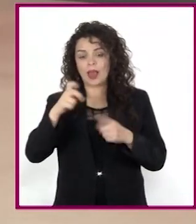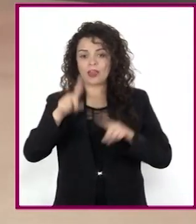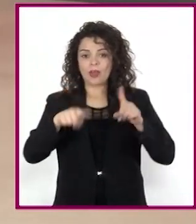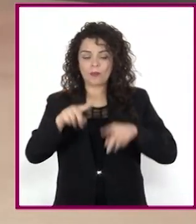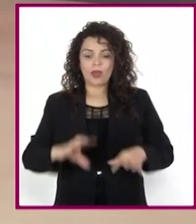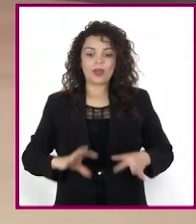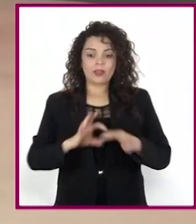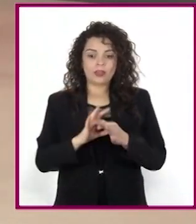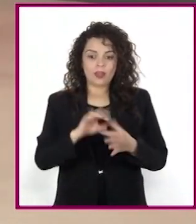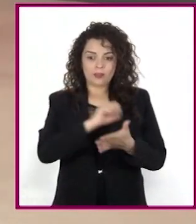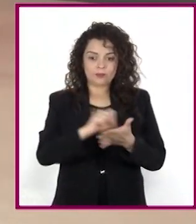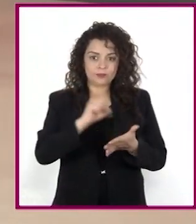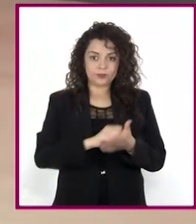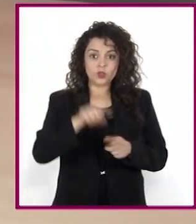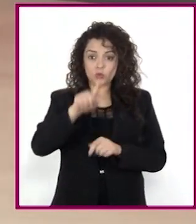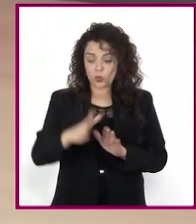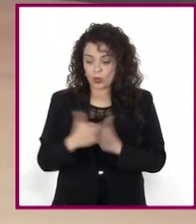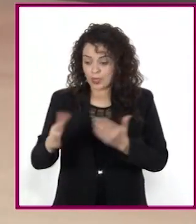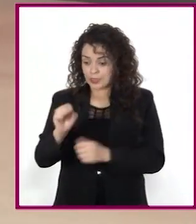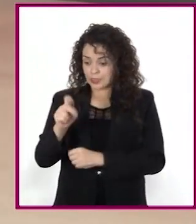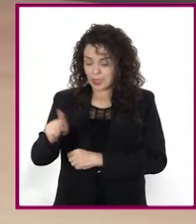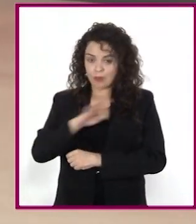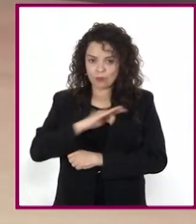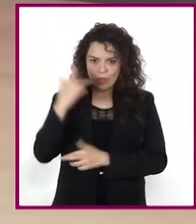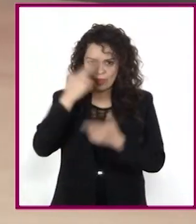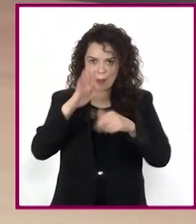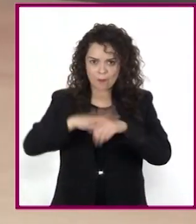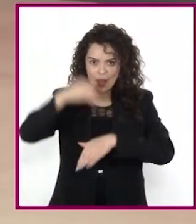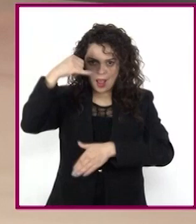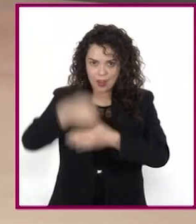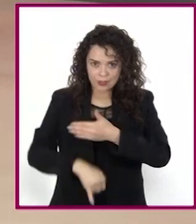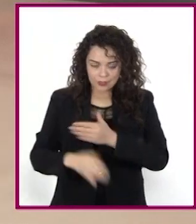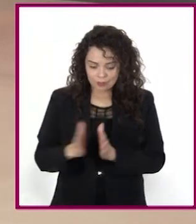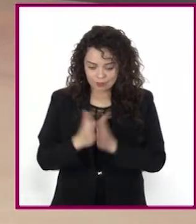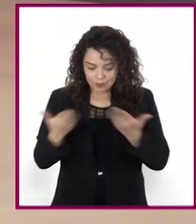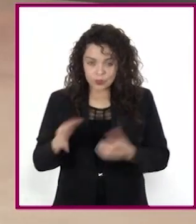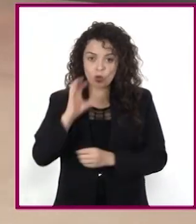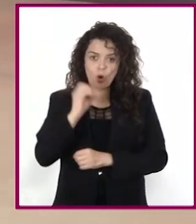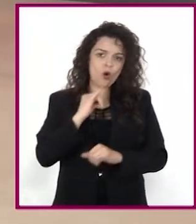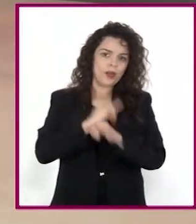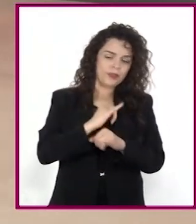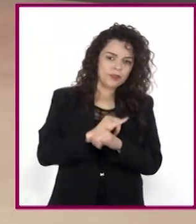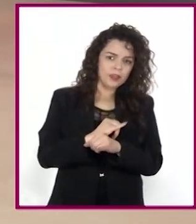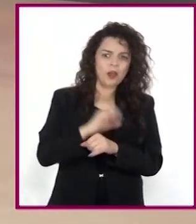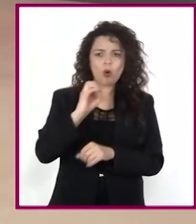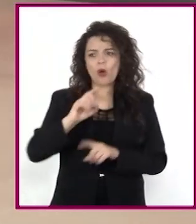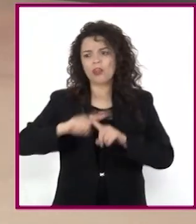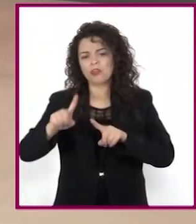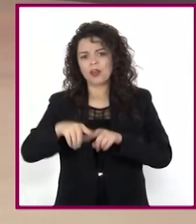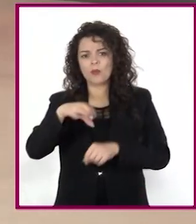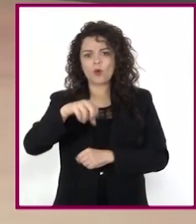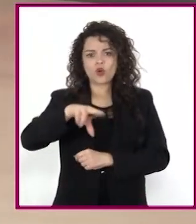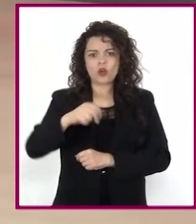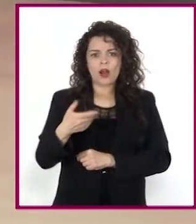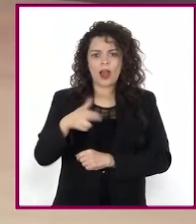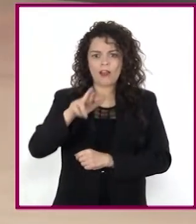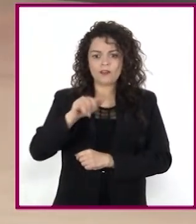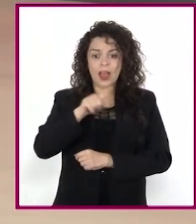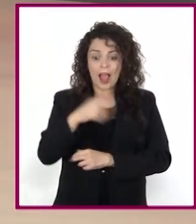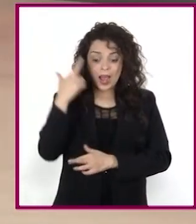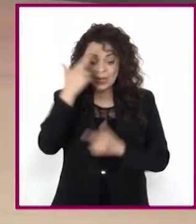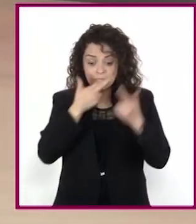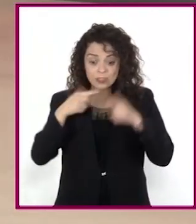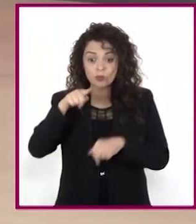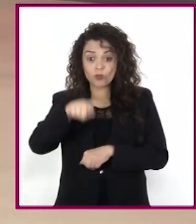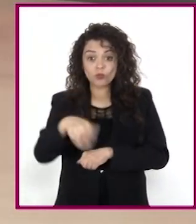Pueden revisar su libro de texto para ampliar la información, buscar en internet, revistas o en otras monografías. Revisen su